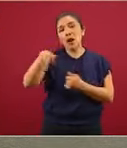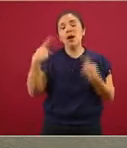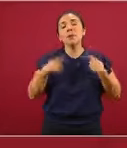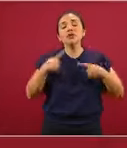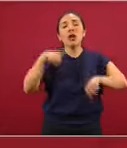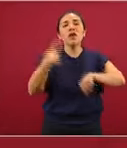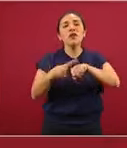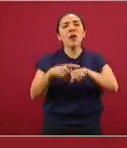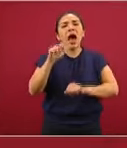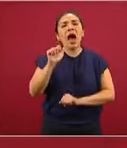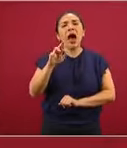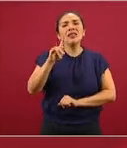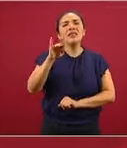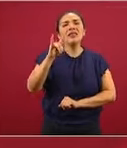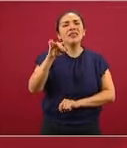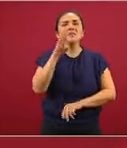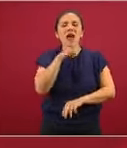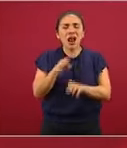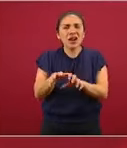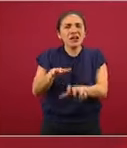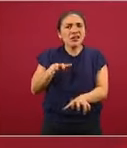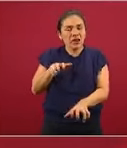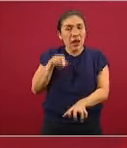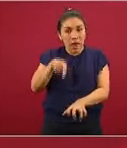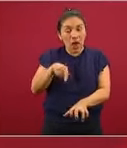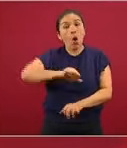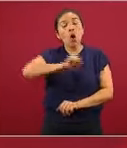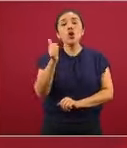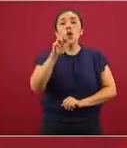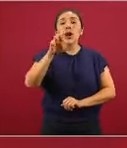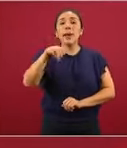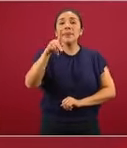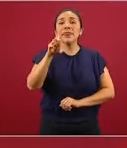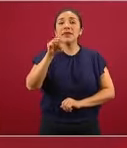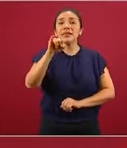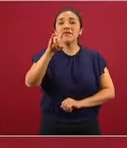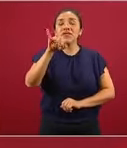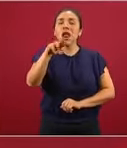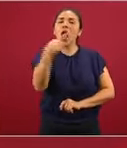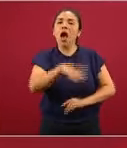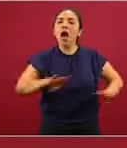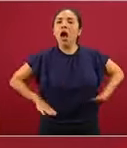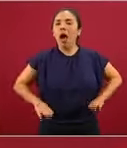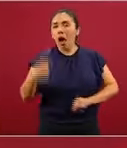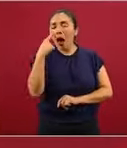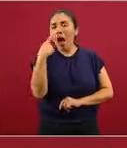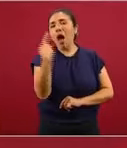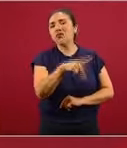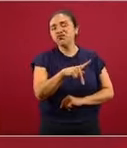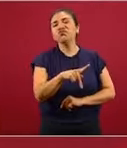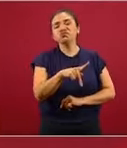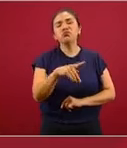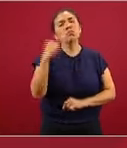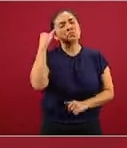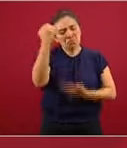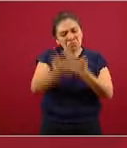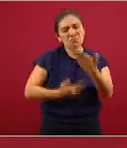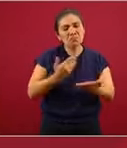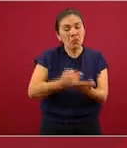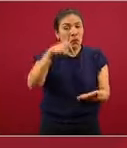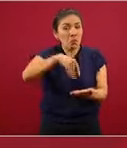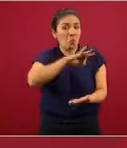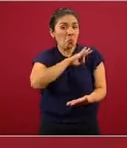registrados. Y Remdesivir es un medicamento antiviral con ciertas acciones específicas que se propuso como un